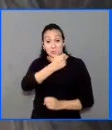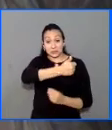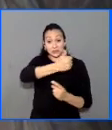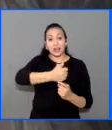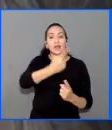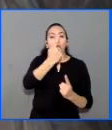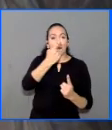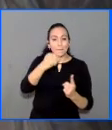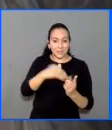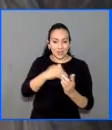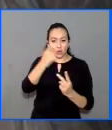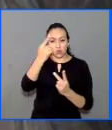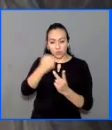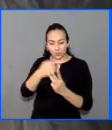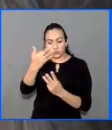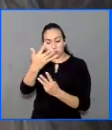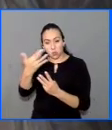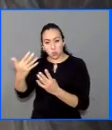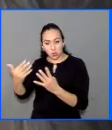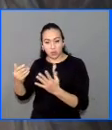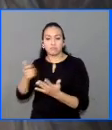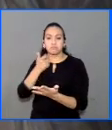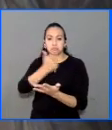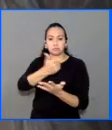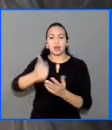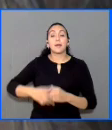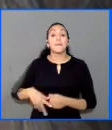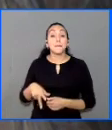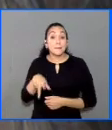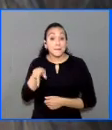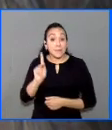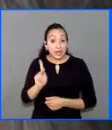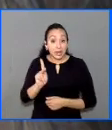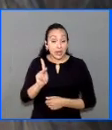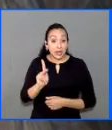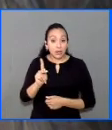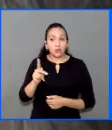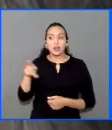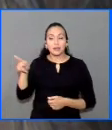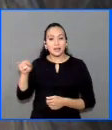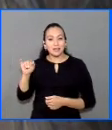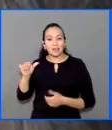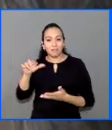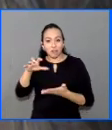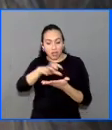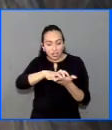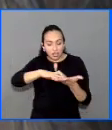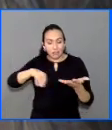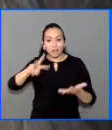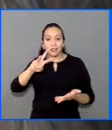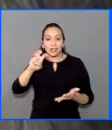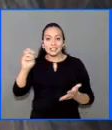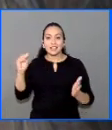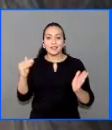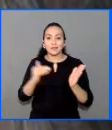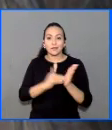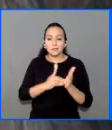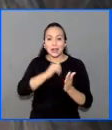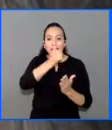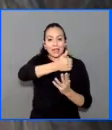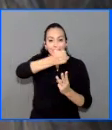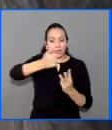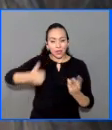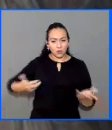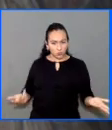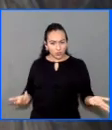el 50%, pero pues les hicieron una retención de 300,000 pesos a cada una de sus hijas. Entonces, con